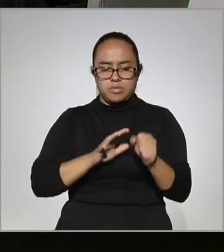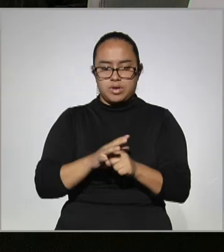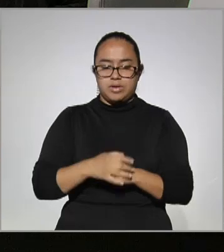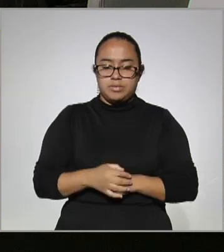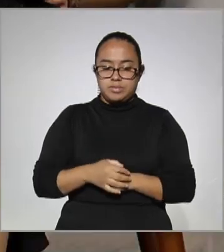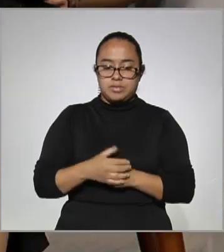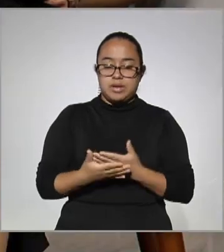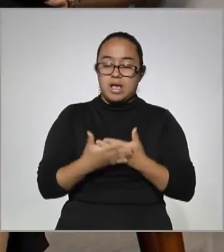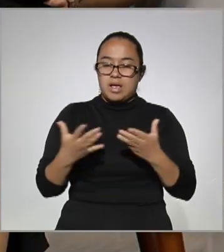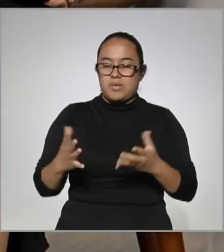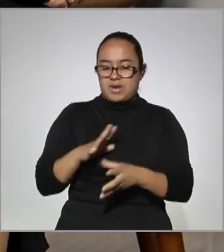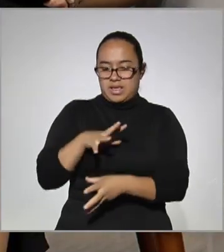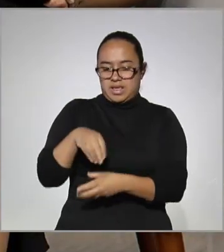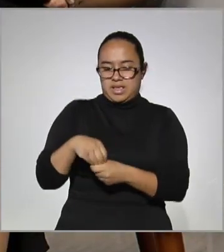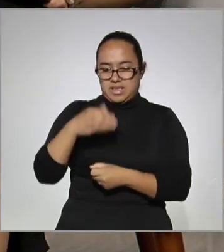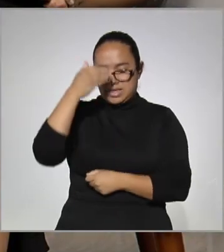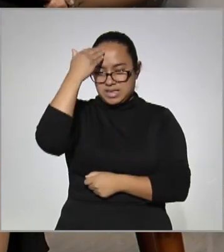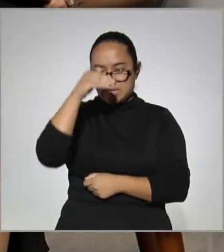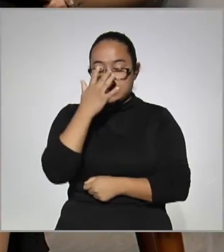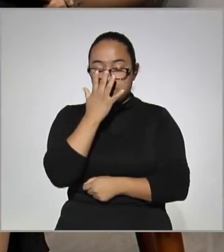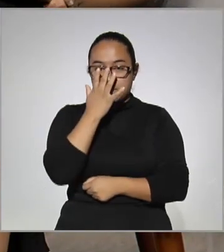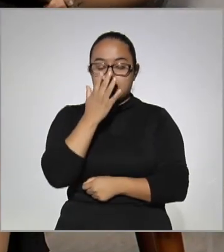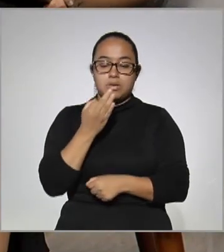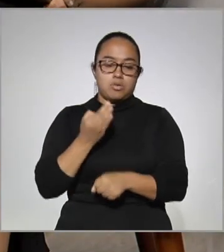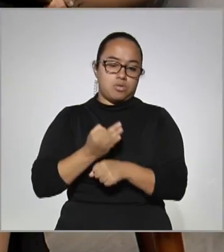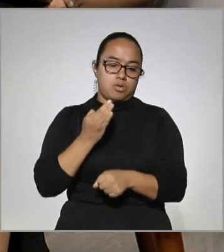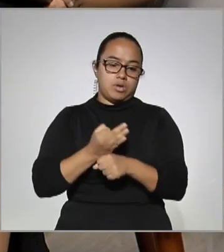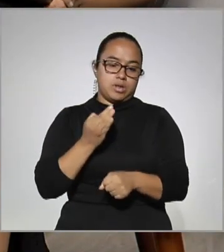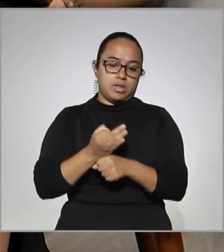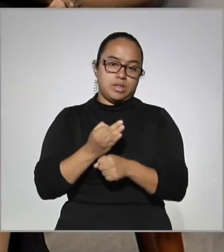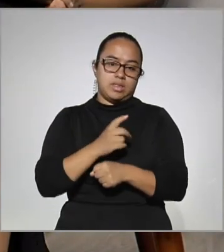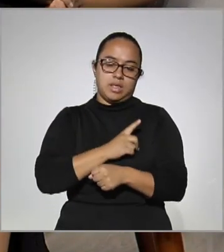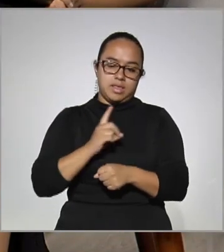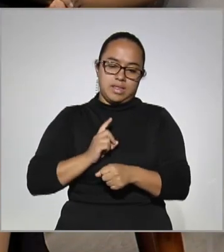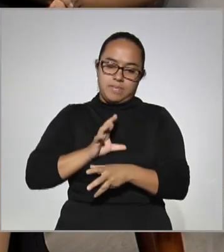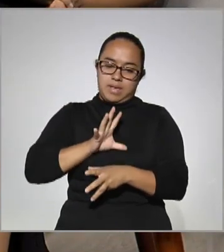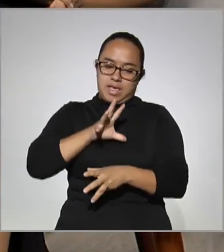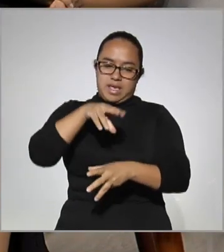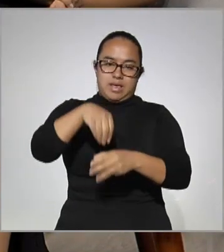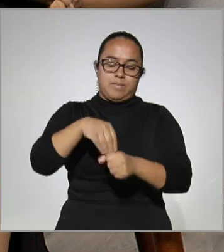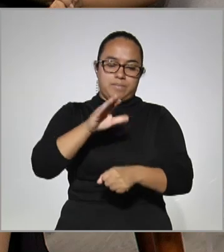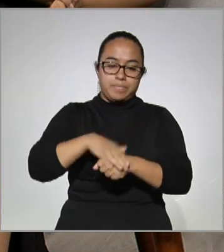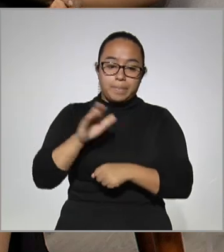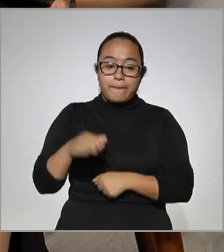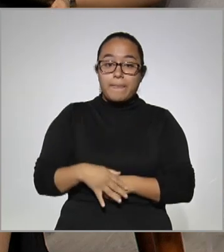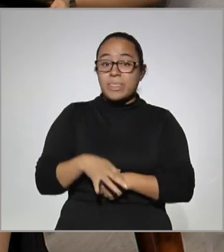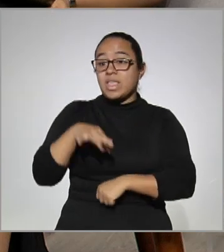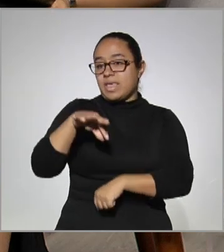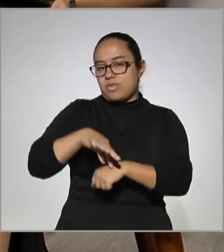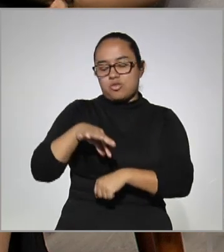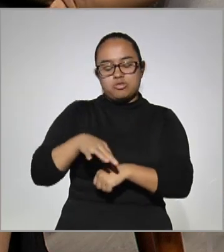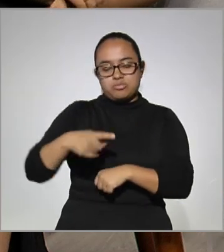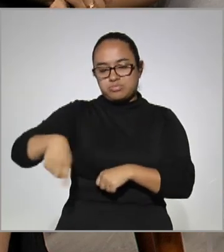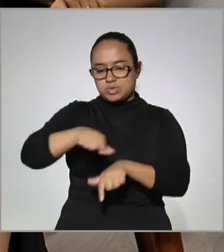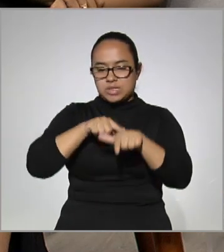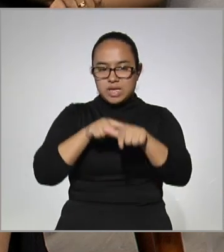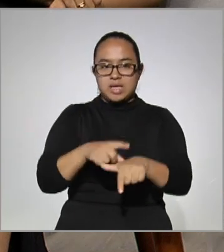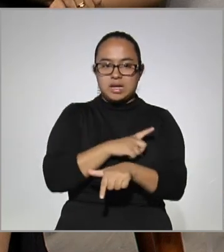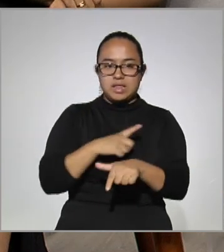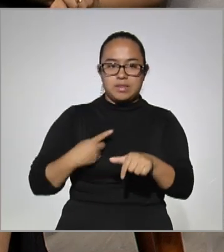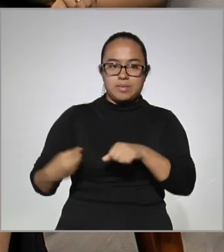la inclusión, recuerden que estamos en una etapa en donde tenemos que ser incluyentes y la medicina no se escapa a eso.